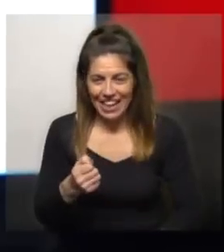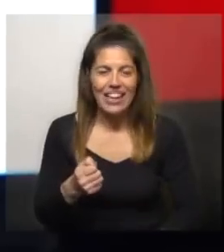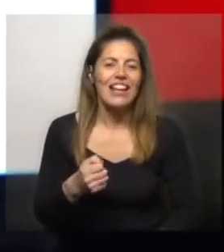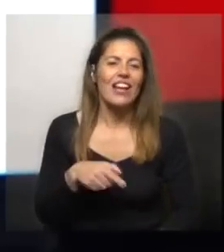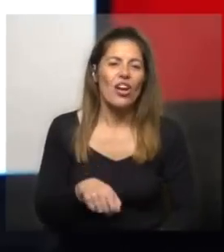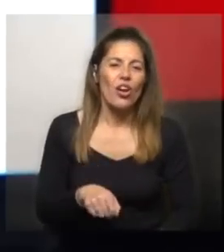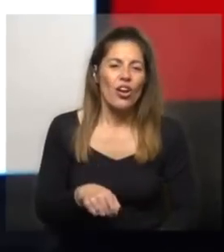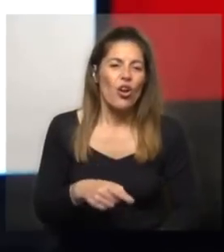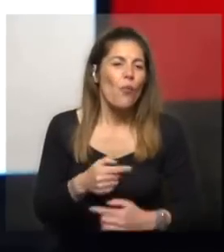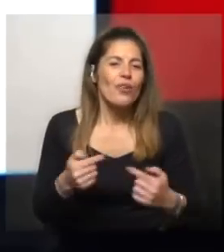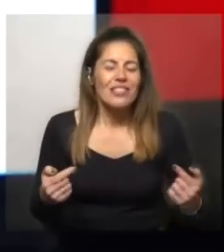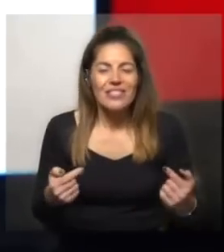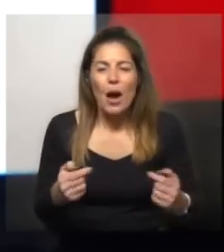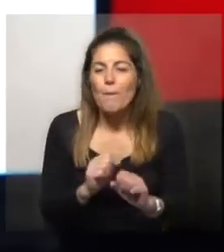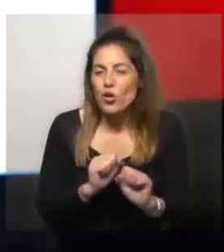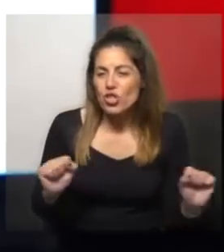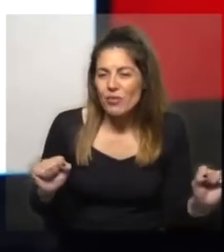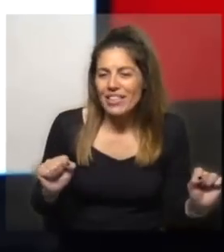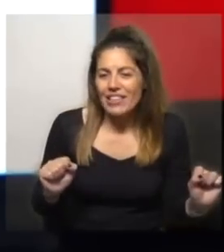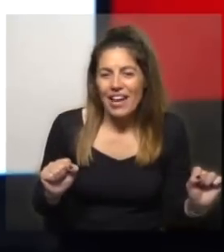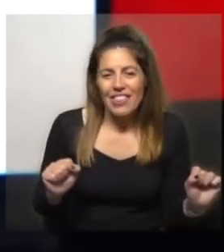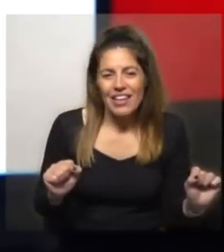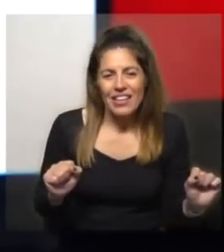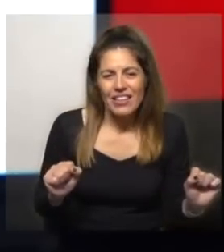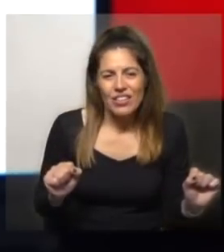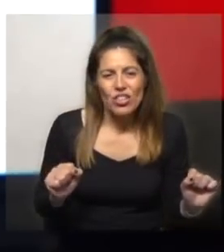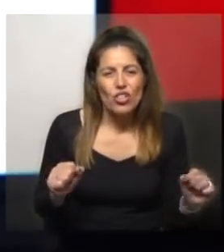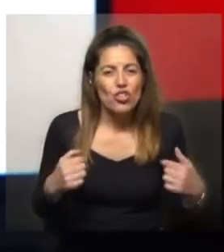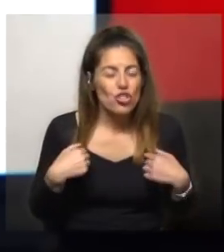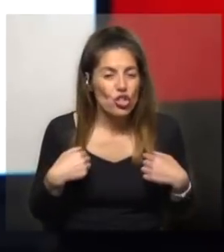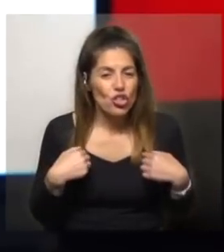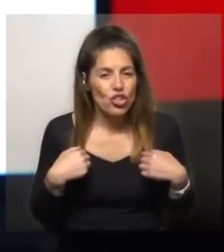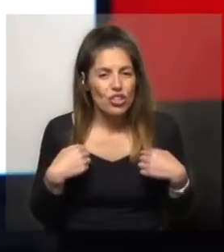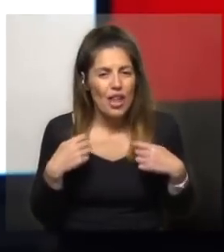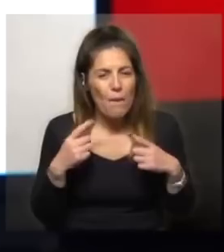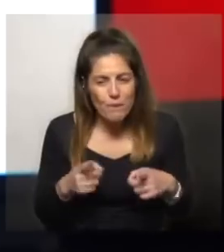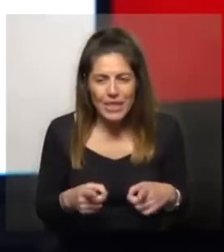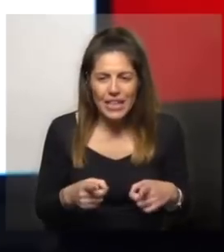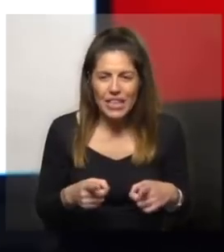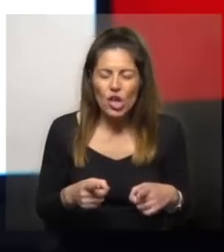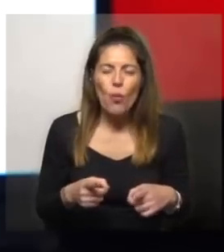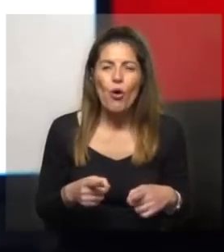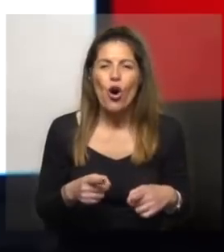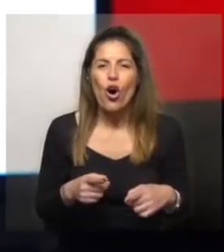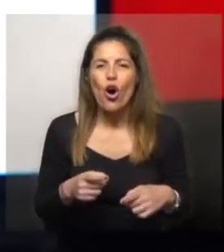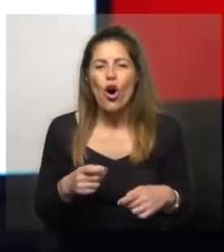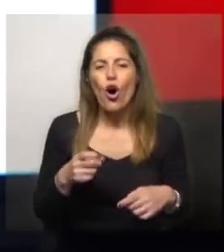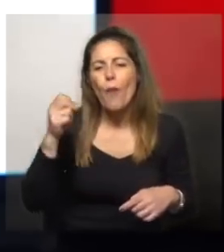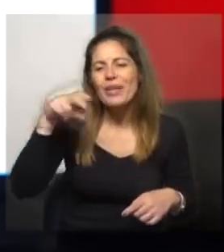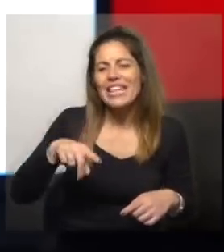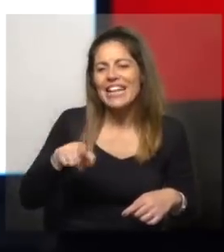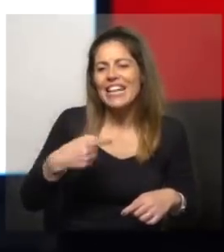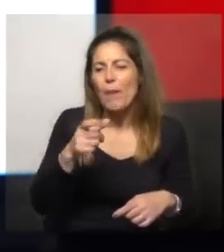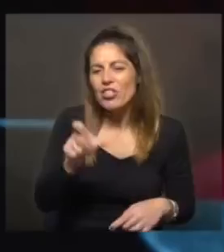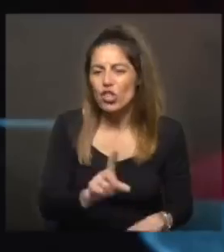como esa esa posibilidad de Yo también entro como en una cosa de tampoco juzgar a quienes no este